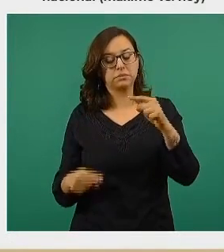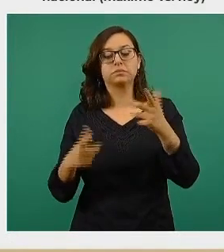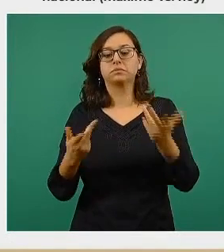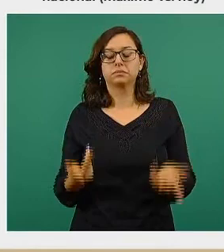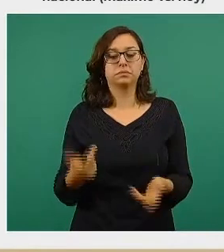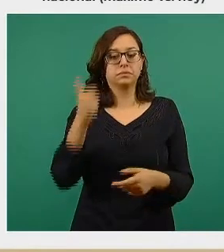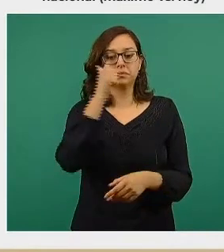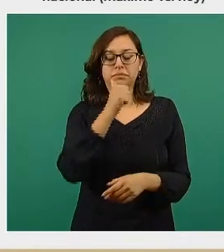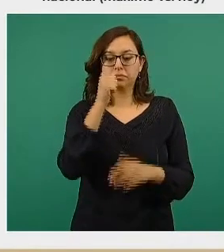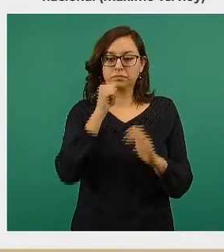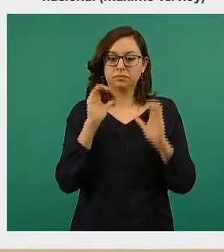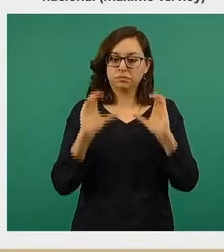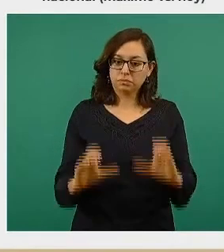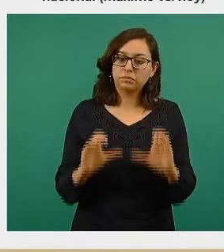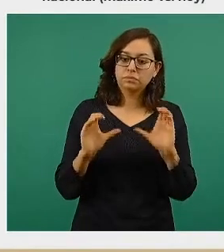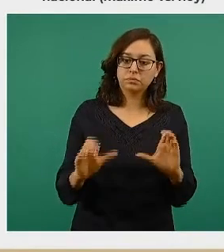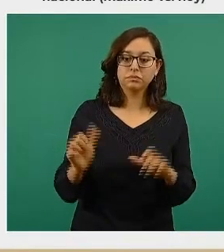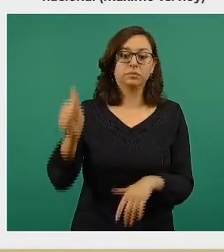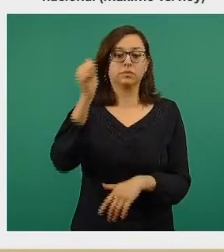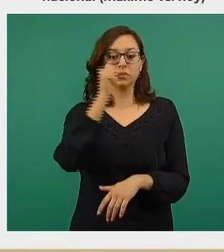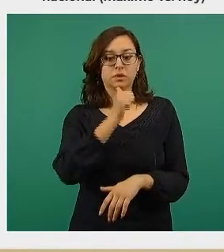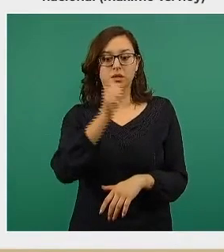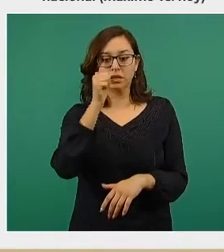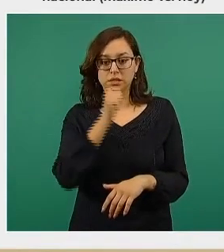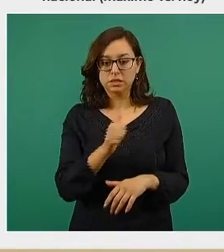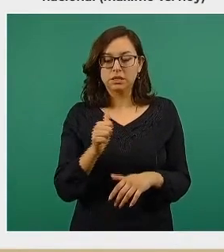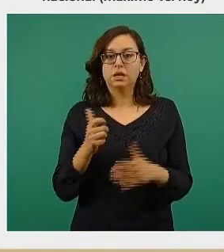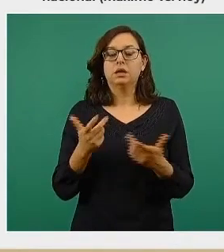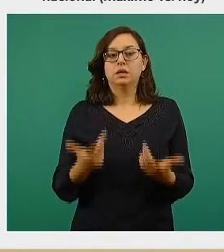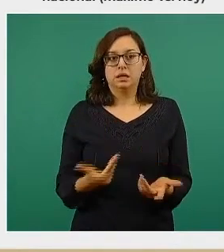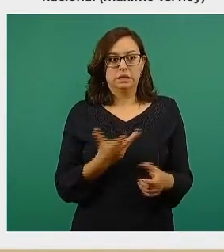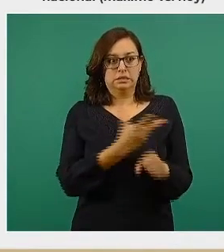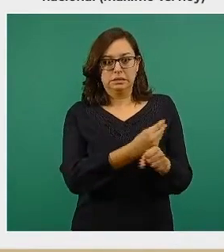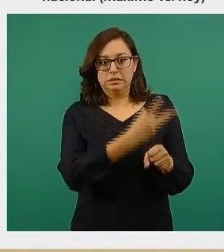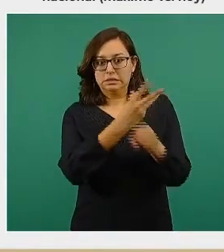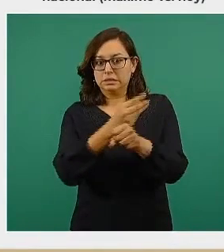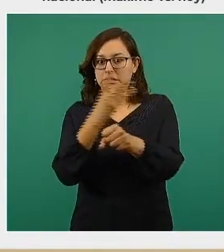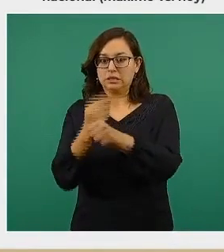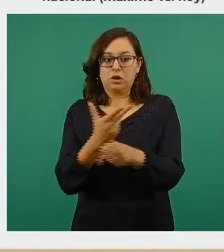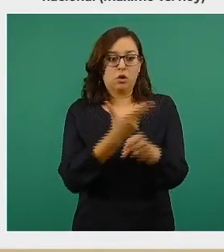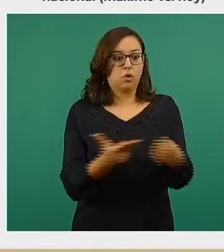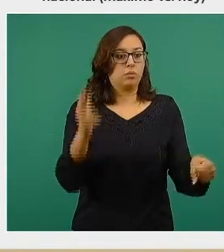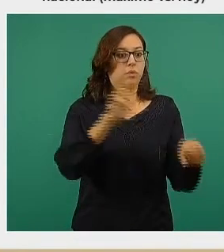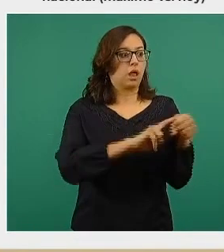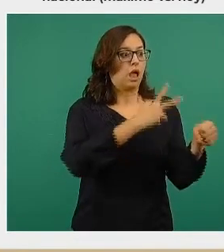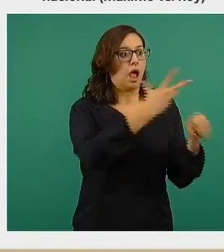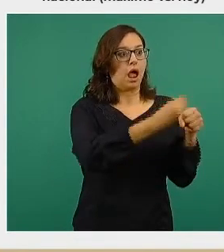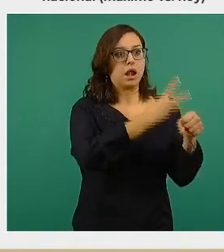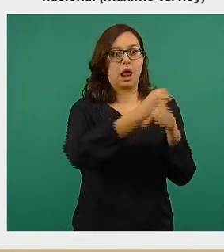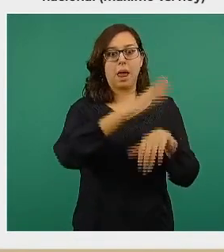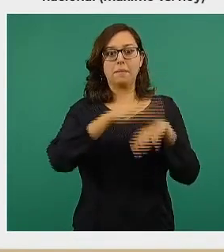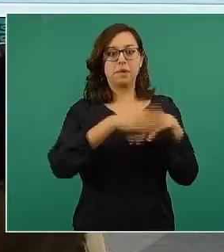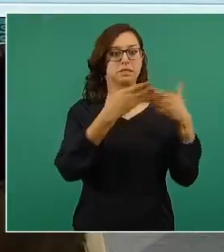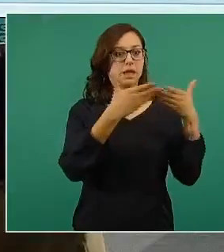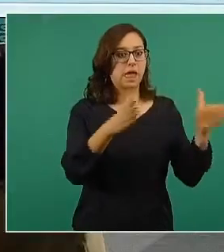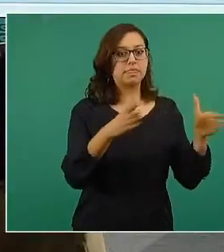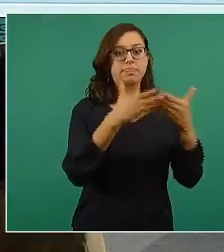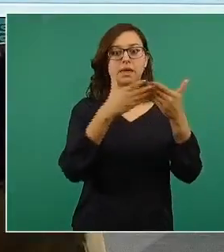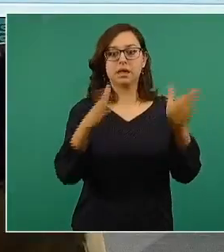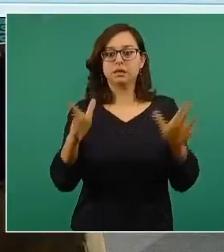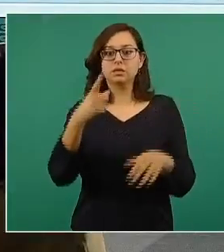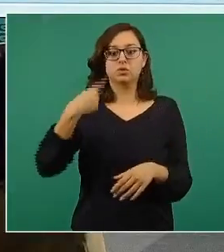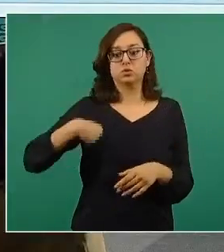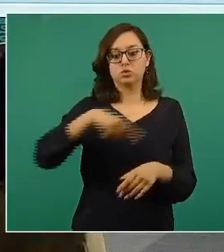una reserva. Cuando estábamos en la fase de reconversión hospitalaria, en sus 2 ciclos, nos anticipábamos a la epidemia y